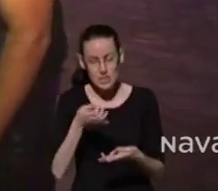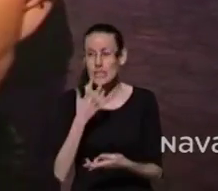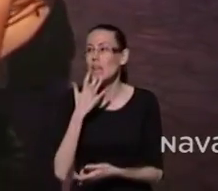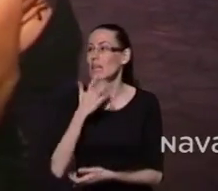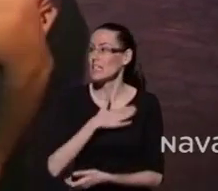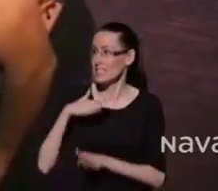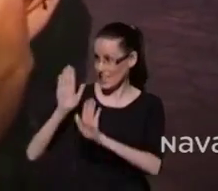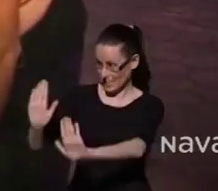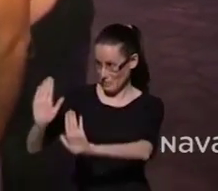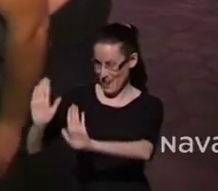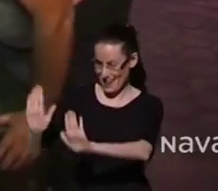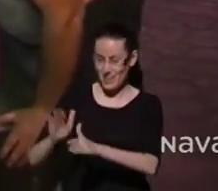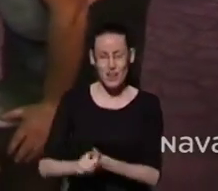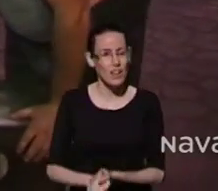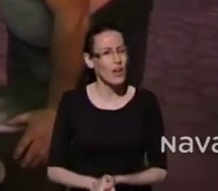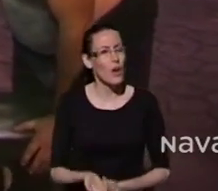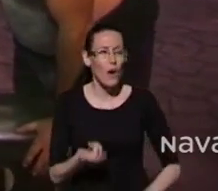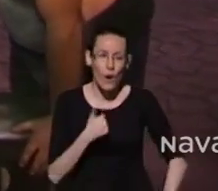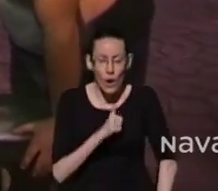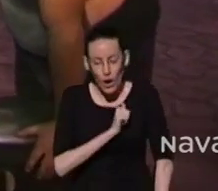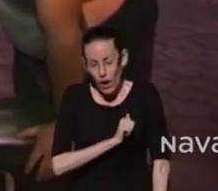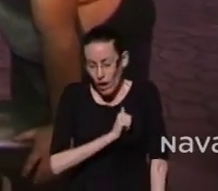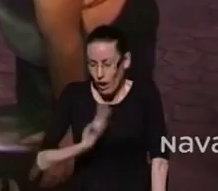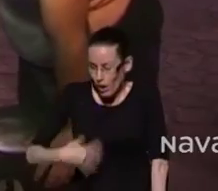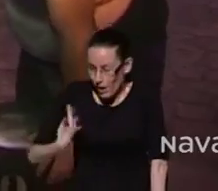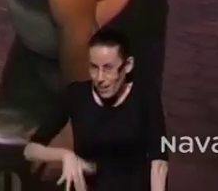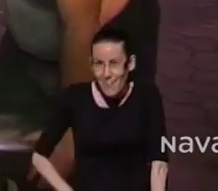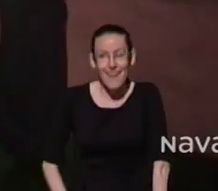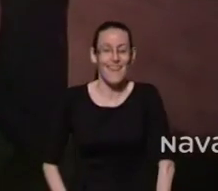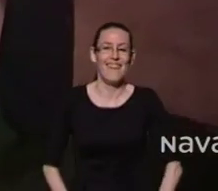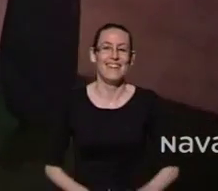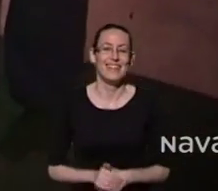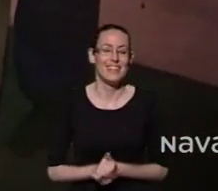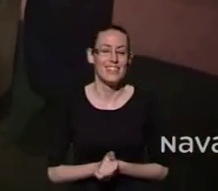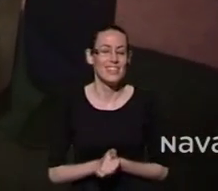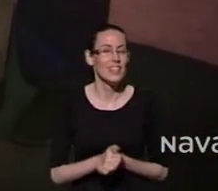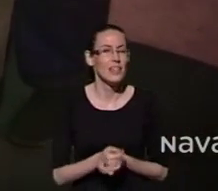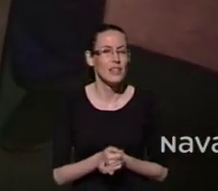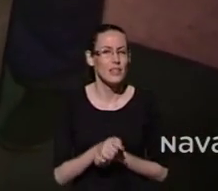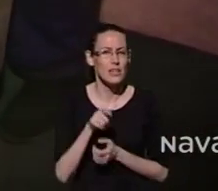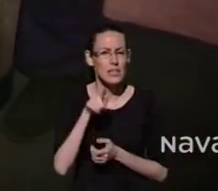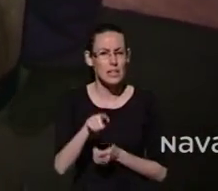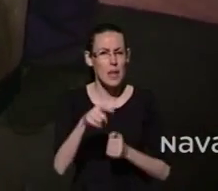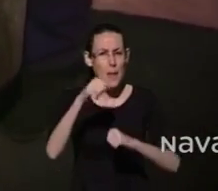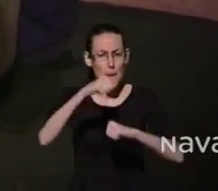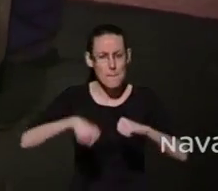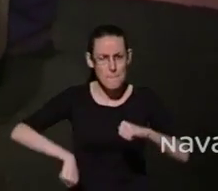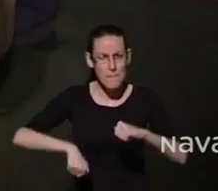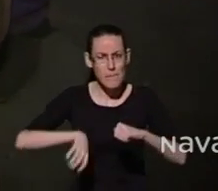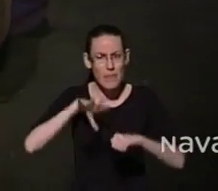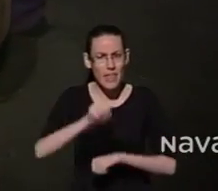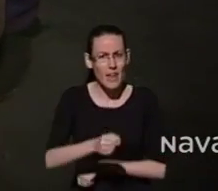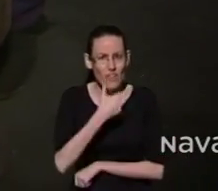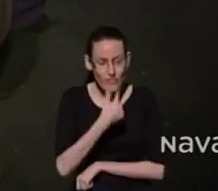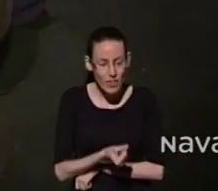¿Eh? Unai. Ya estaba esperando, ¿eh? No me lo digas. Ya estabas esperando. ¿Es fácil conseguir una piedra de estas? No, hay que hacerlas.